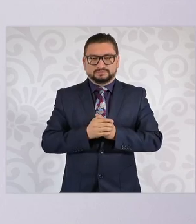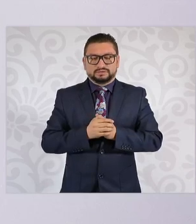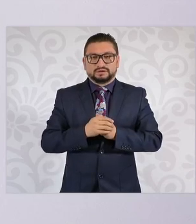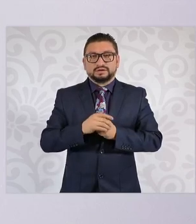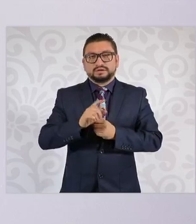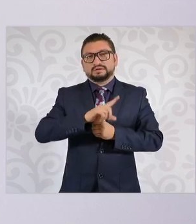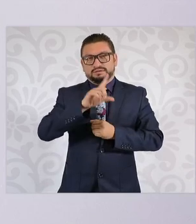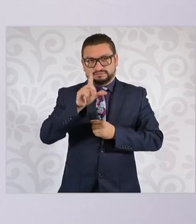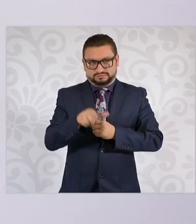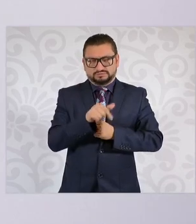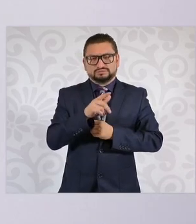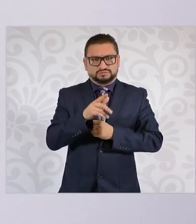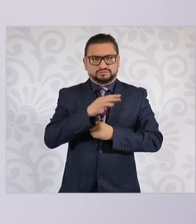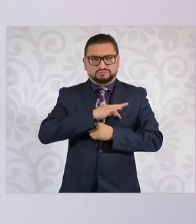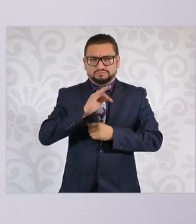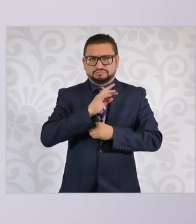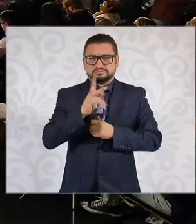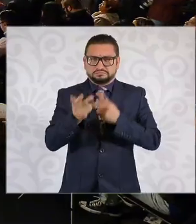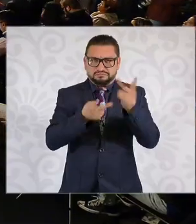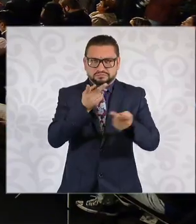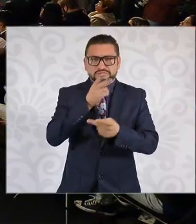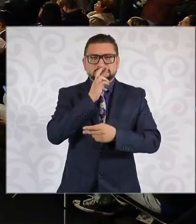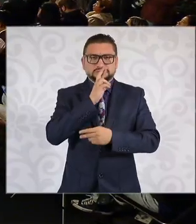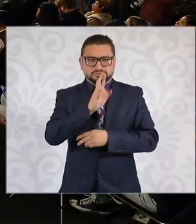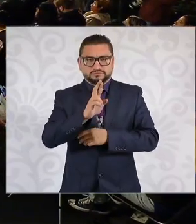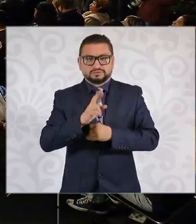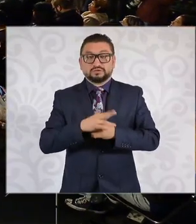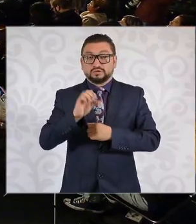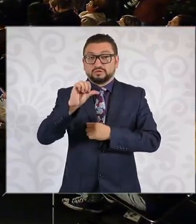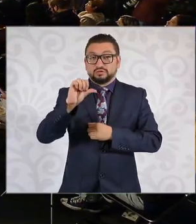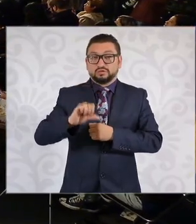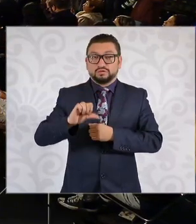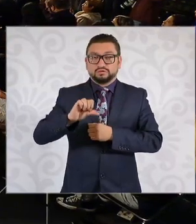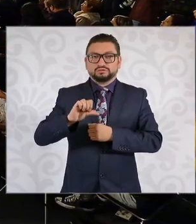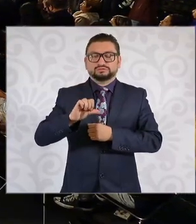después contestaríamos sus preguntas. Hoy es la